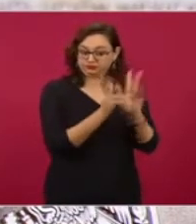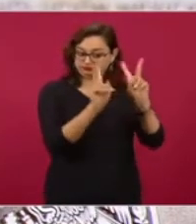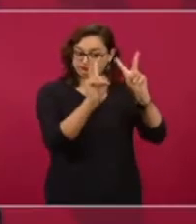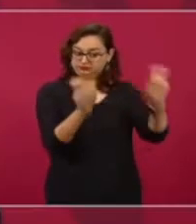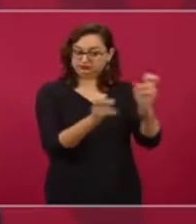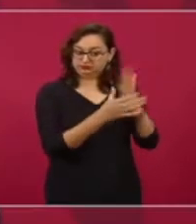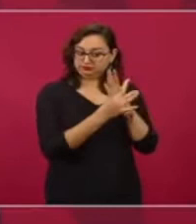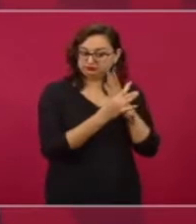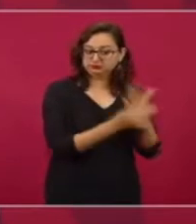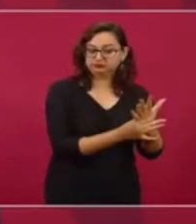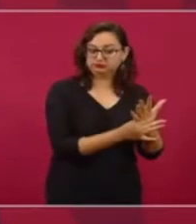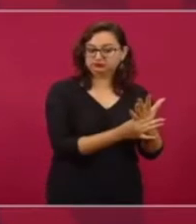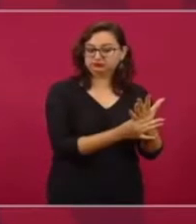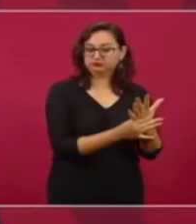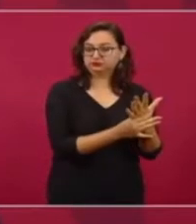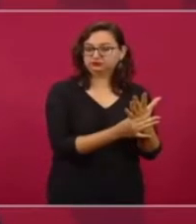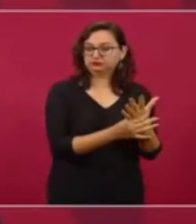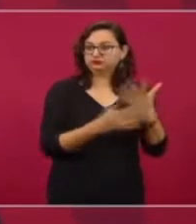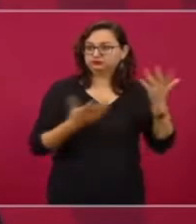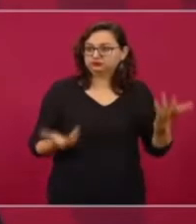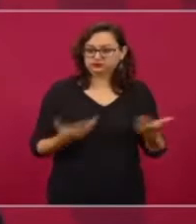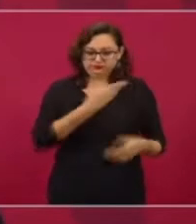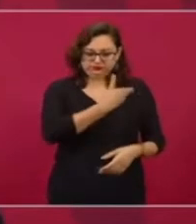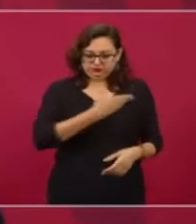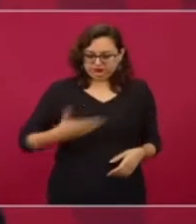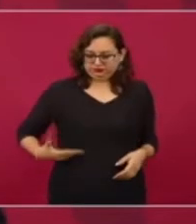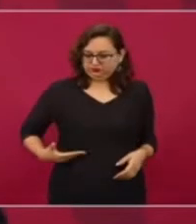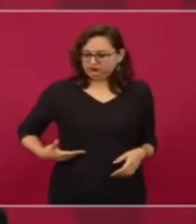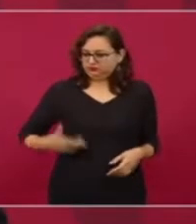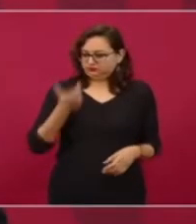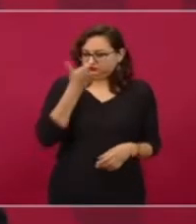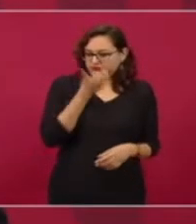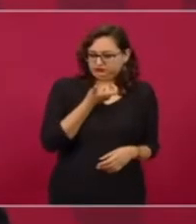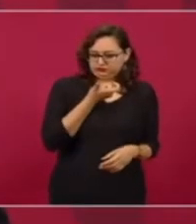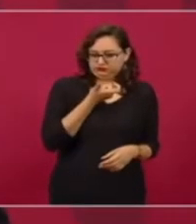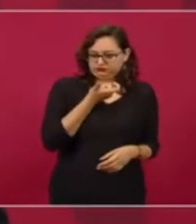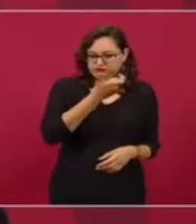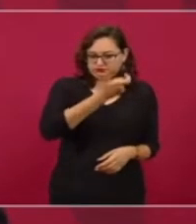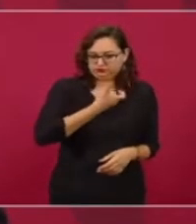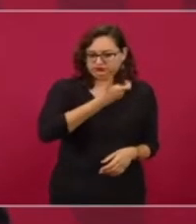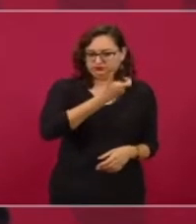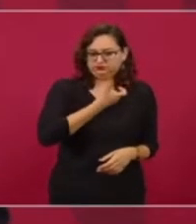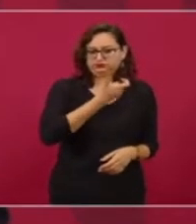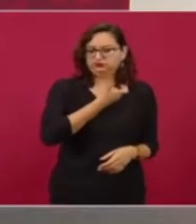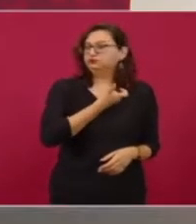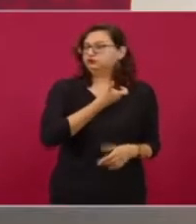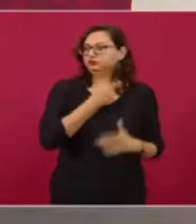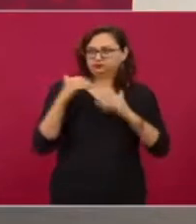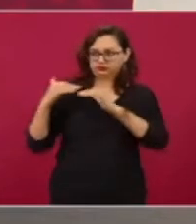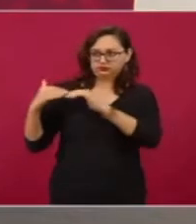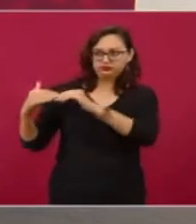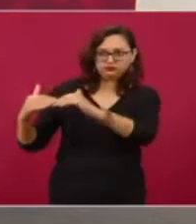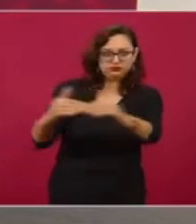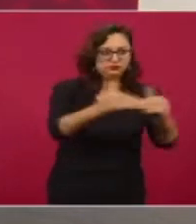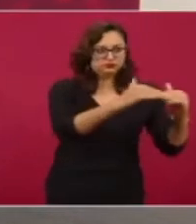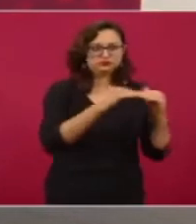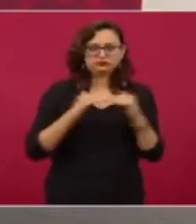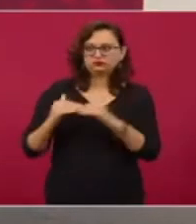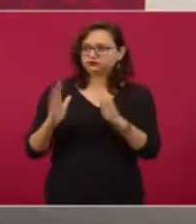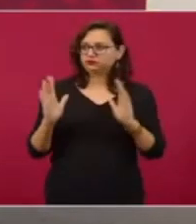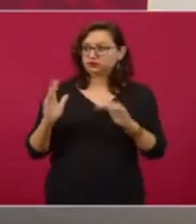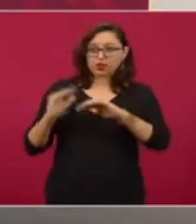lo que gana el presidente de mexico no más como está